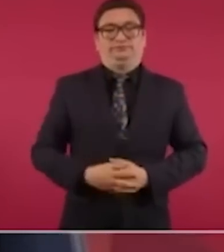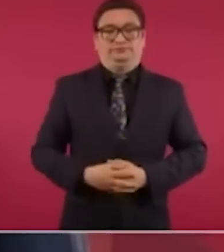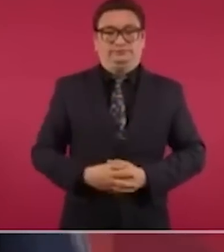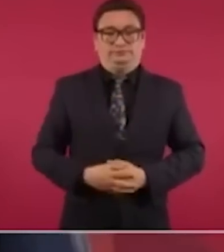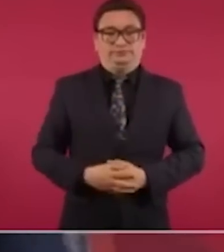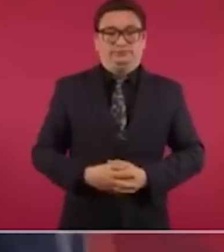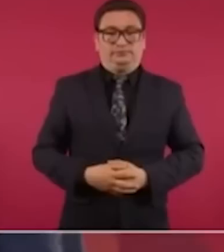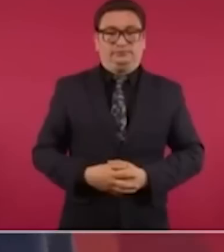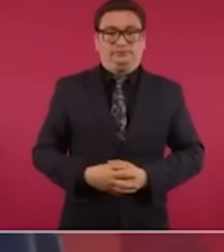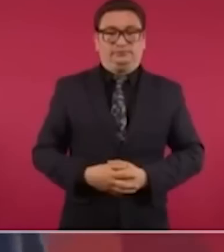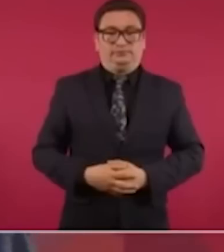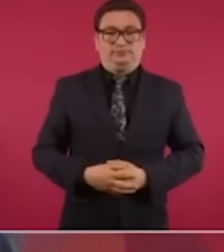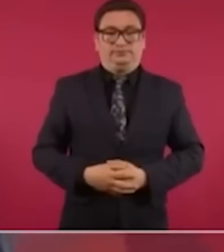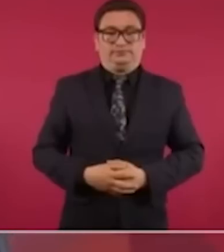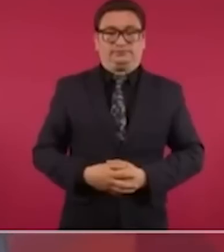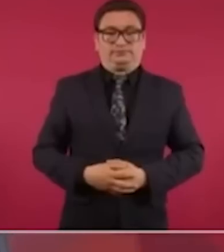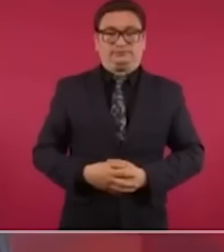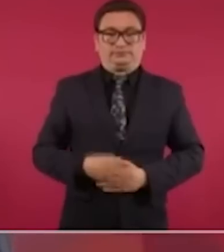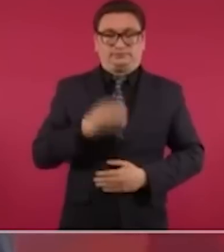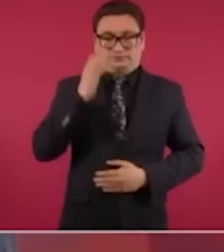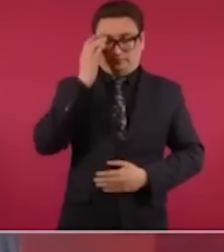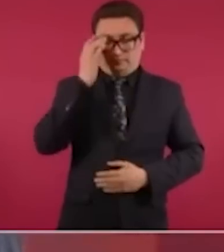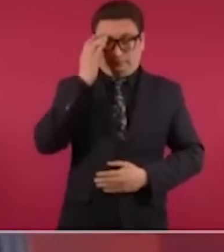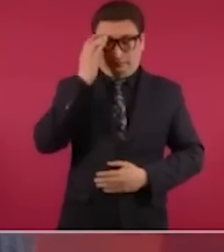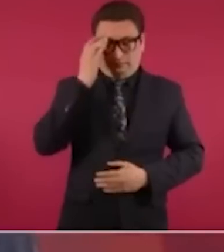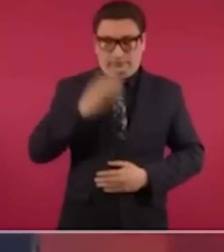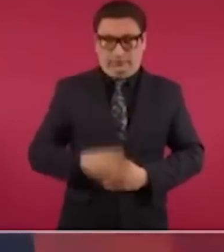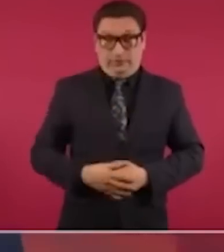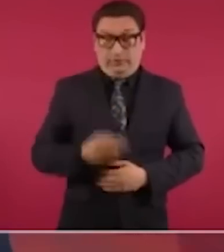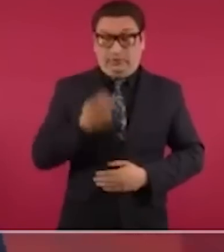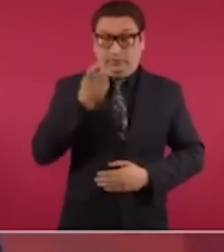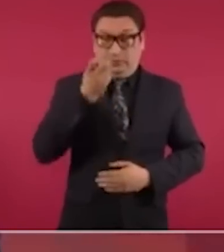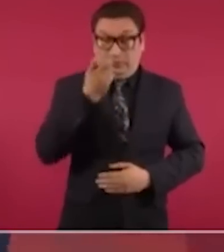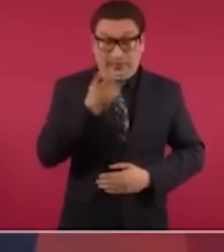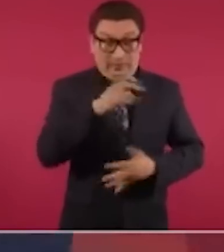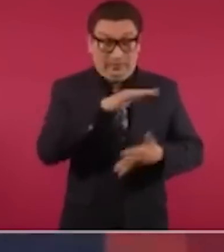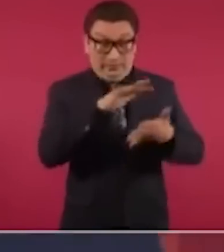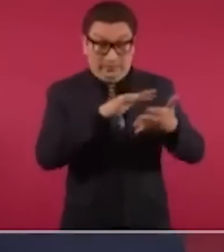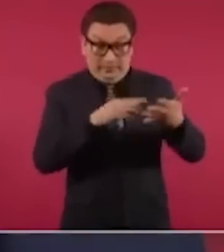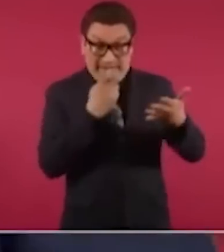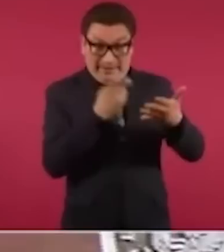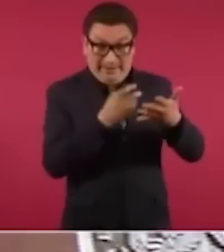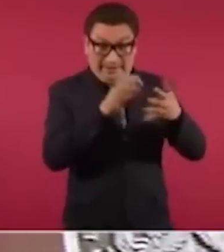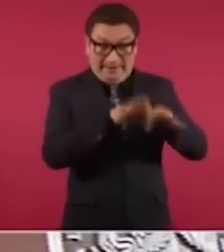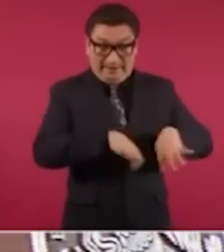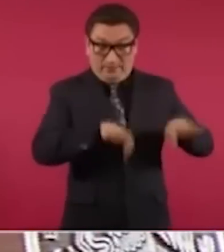pero todo esto pasó a segundo plano